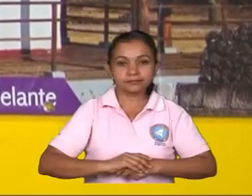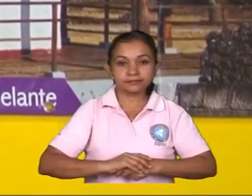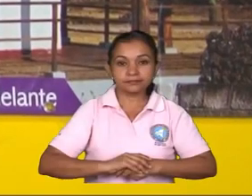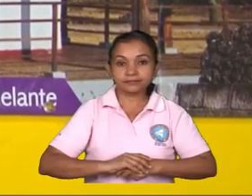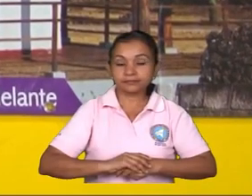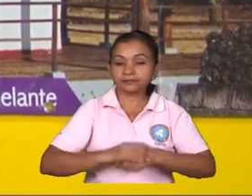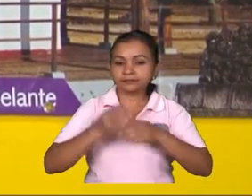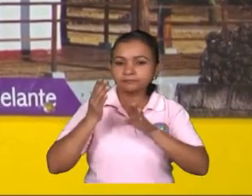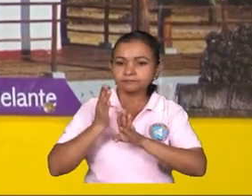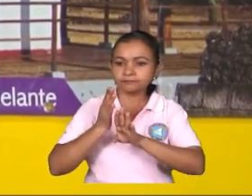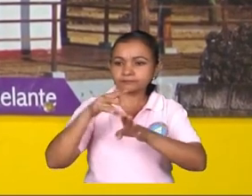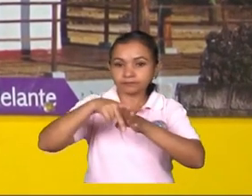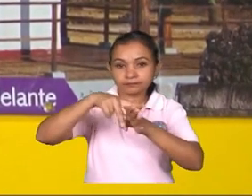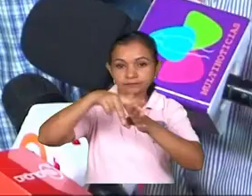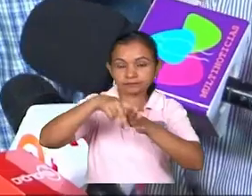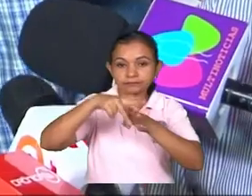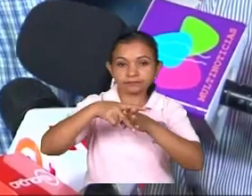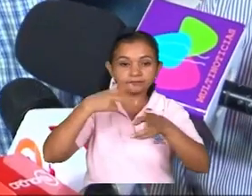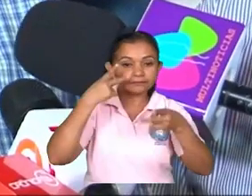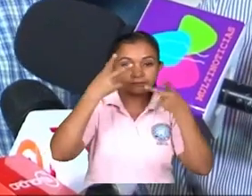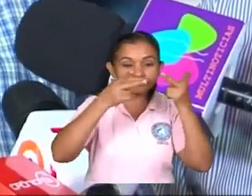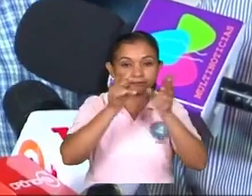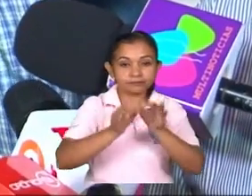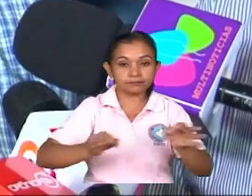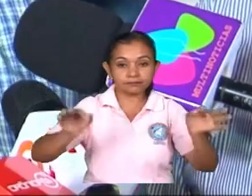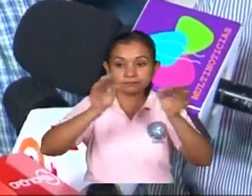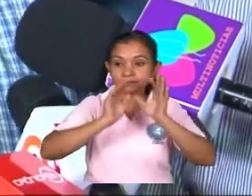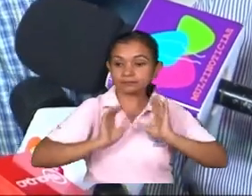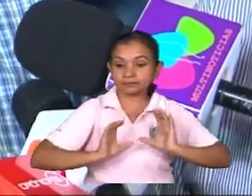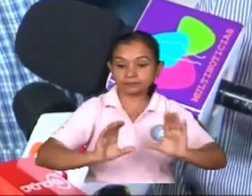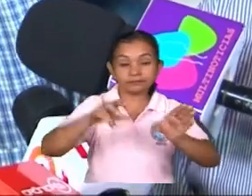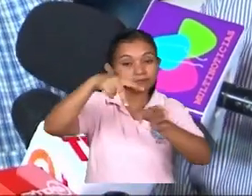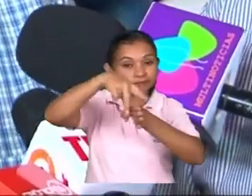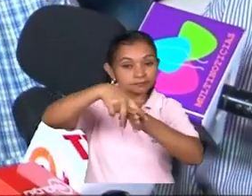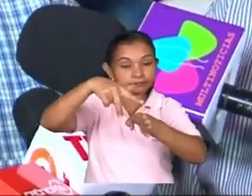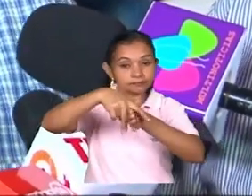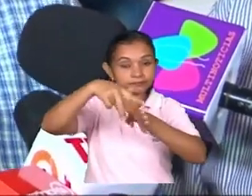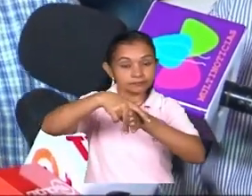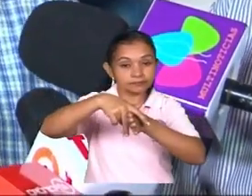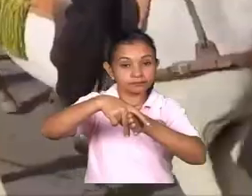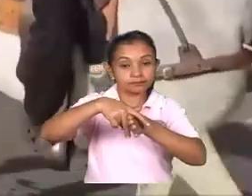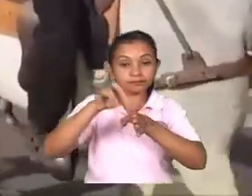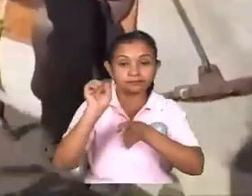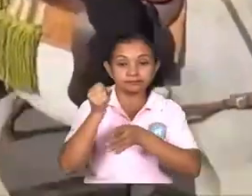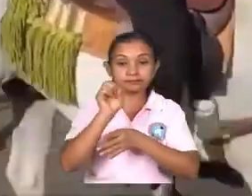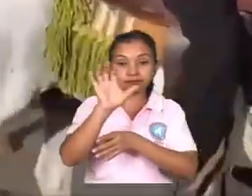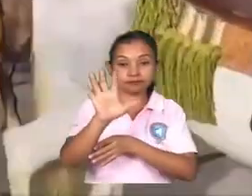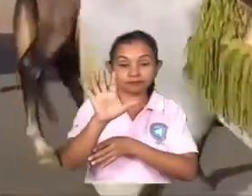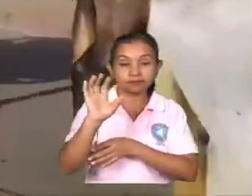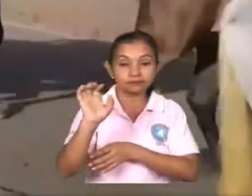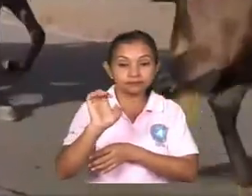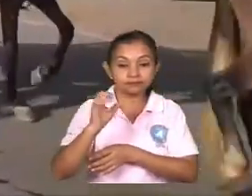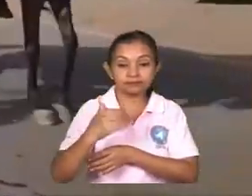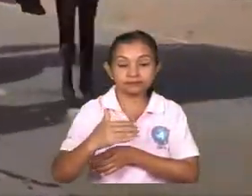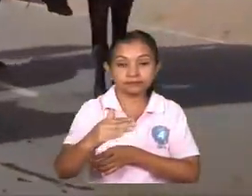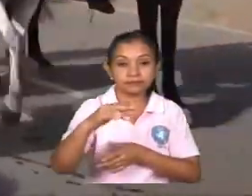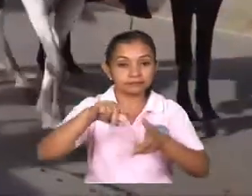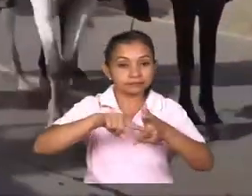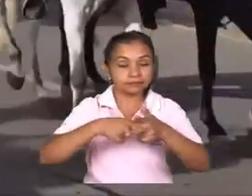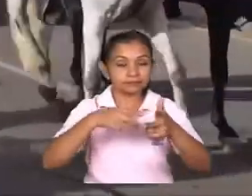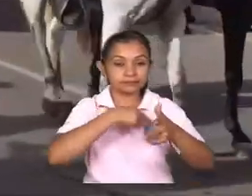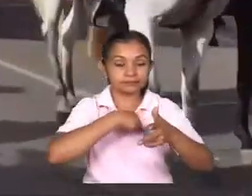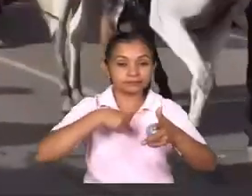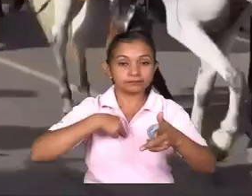Con un desfile hípico que recorrerá las principales calles de Tipitapa, este próximo sábado 5 de enero se dará por iniciada las